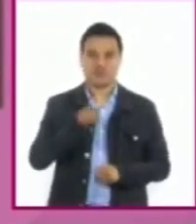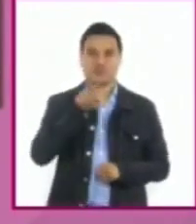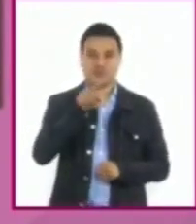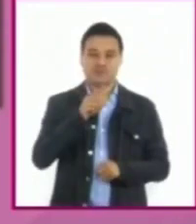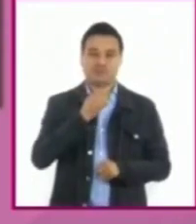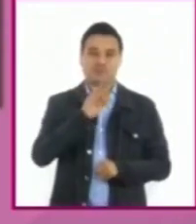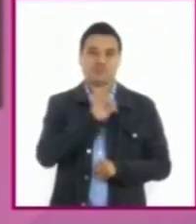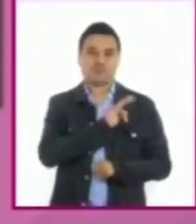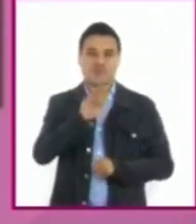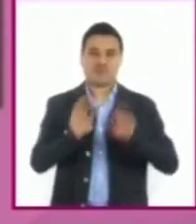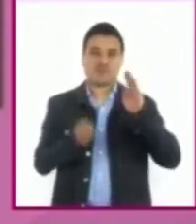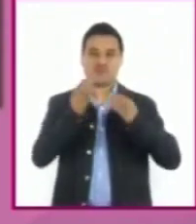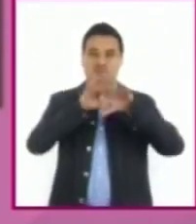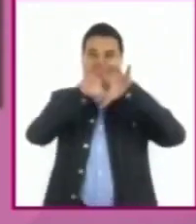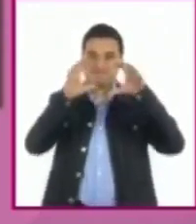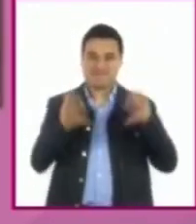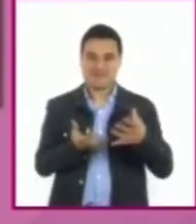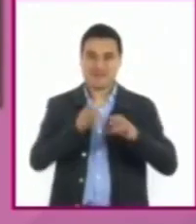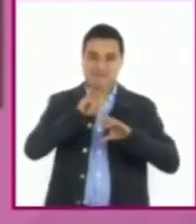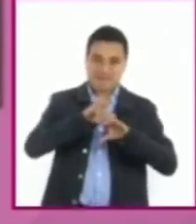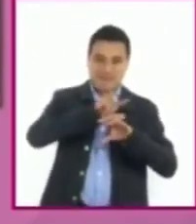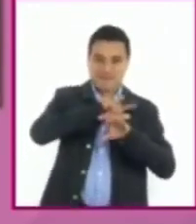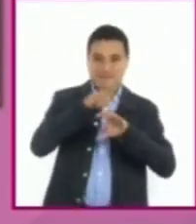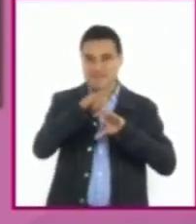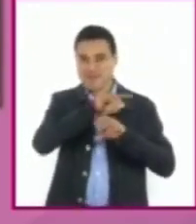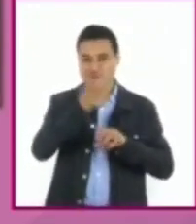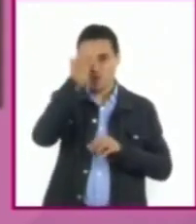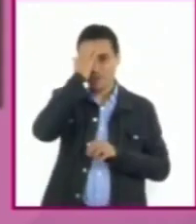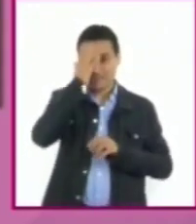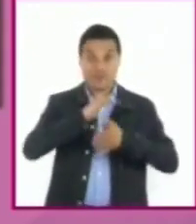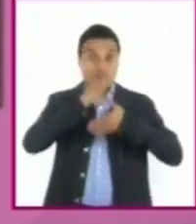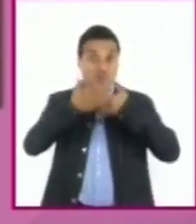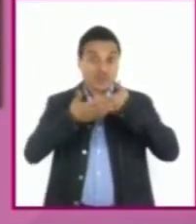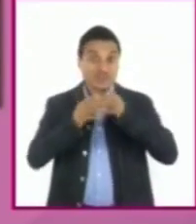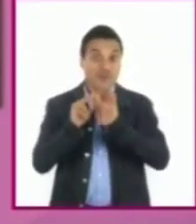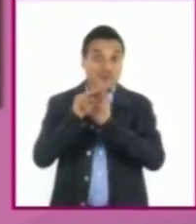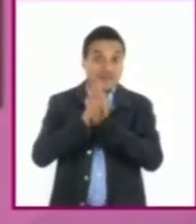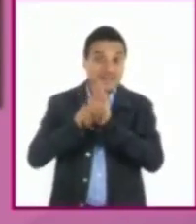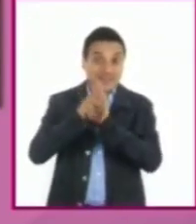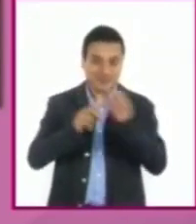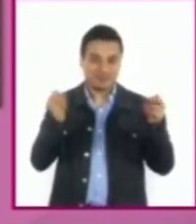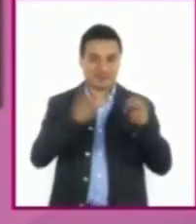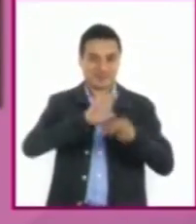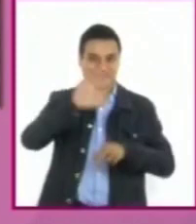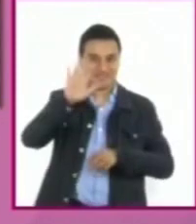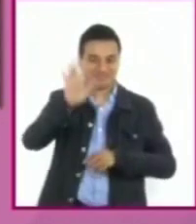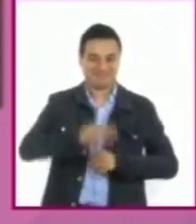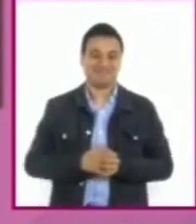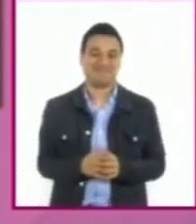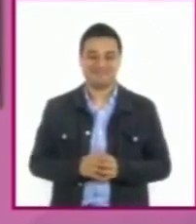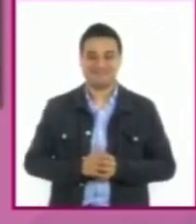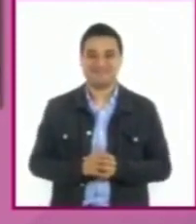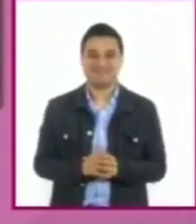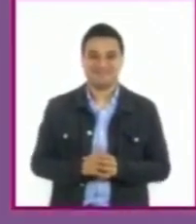conocer y estudiar el espacio geográfico. Acompáñenme en la siguiente aventura. Nos vemos en el